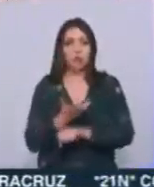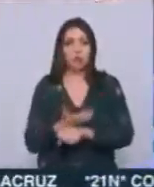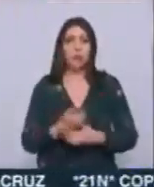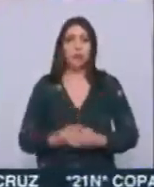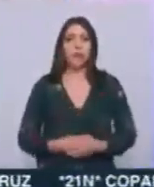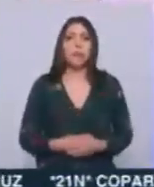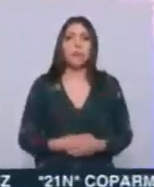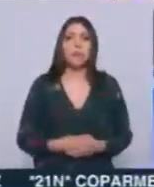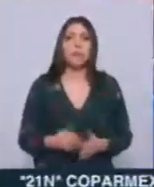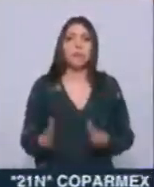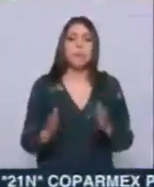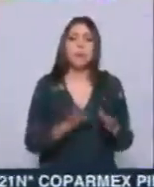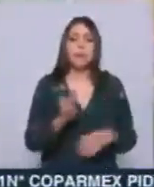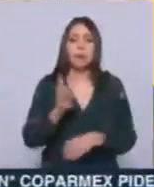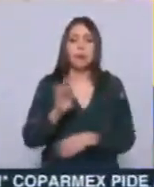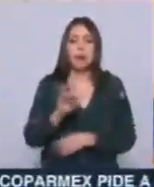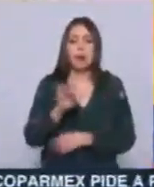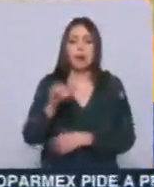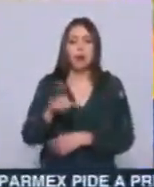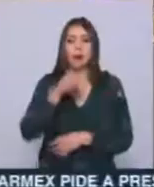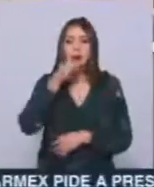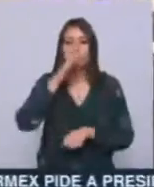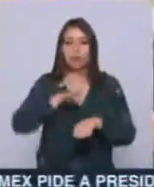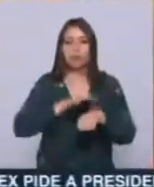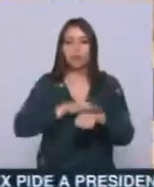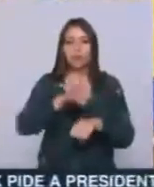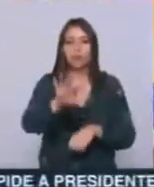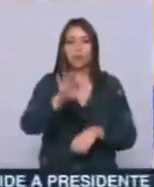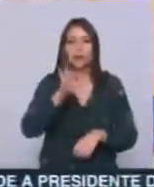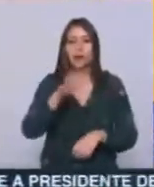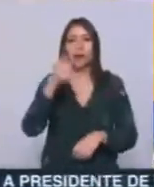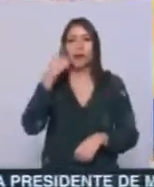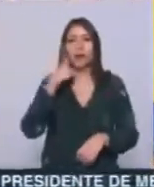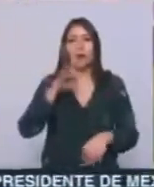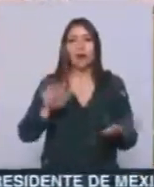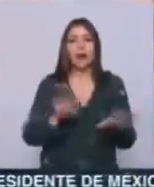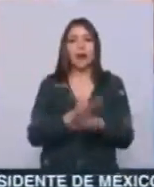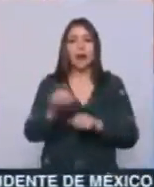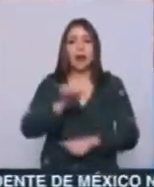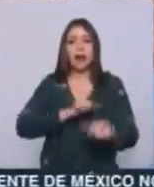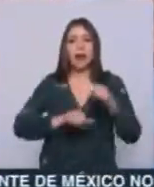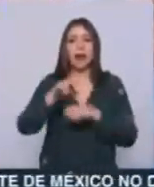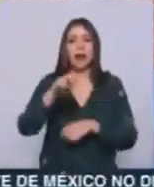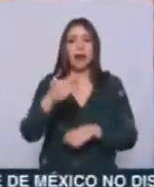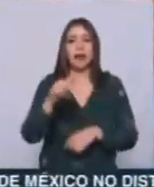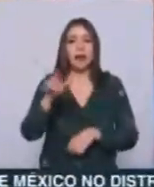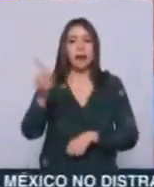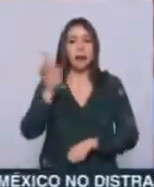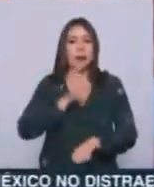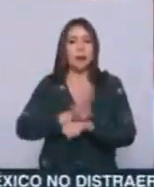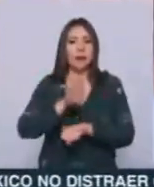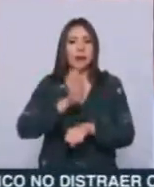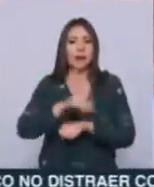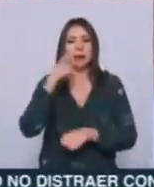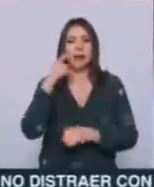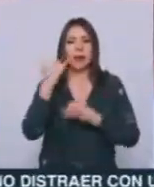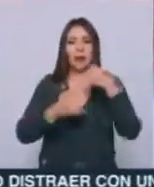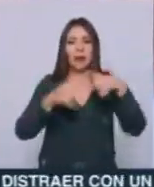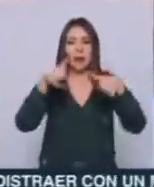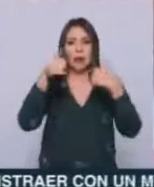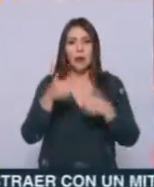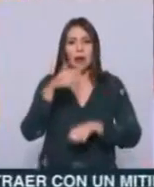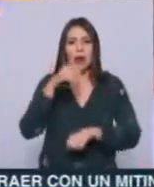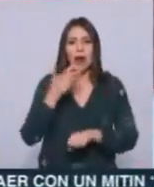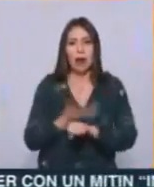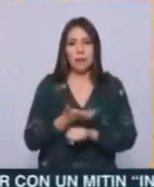William ha sido convocado este viernes por el seleccionador Tite como reemplazo de Neymar para disputar la Copa América. El mediapunta del Chelsea usará el dorsal